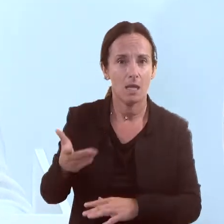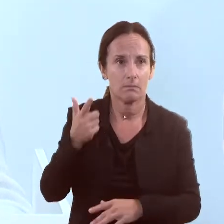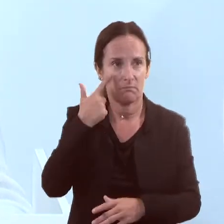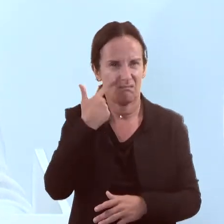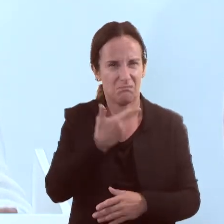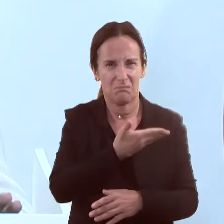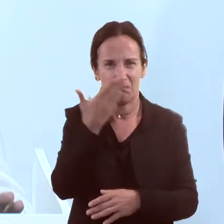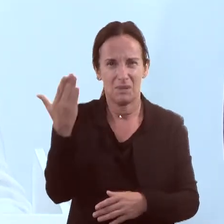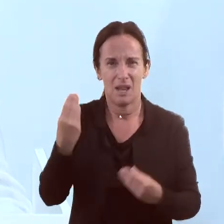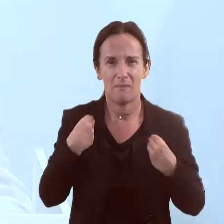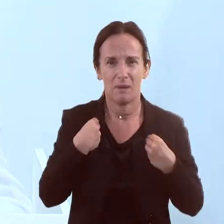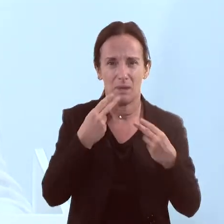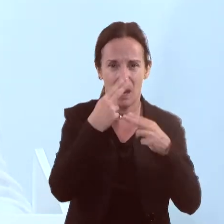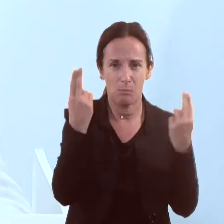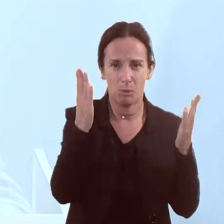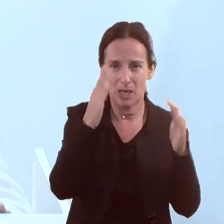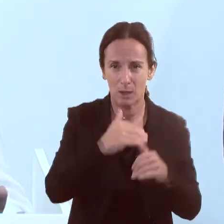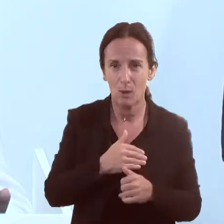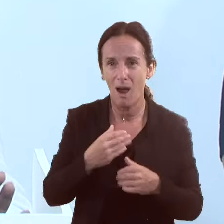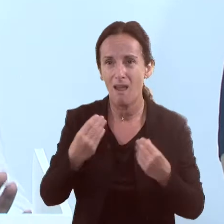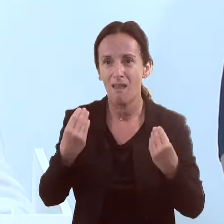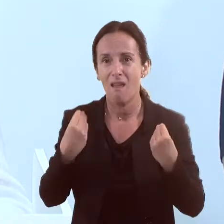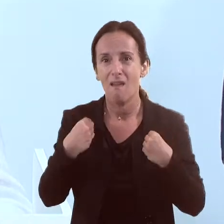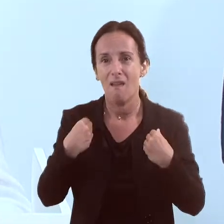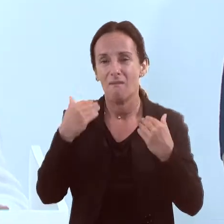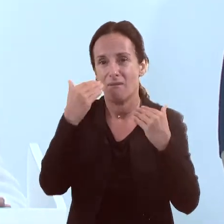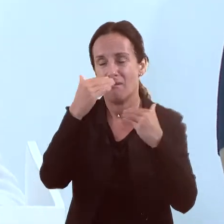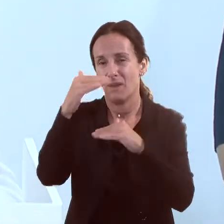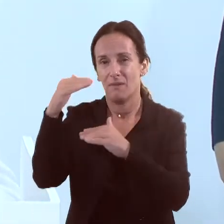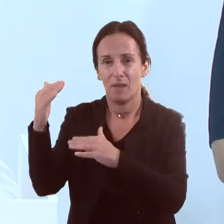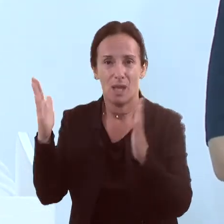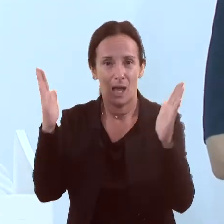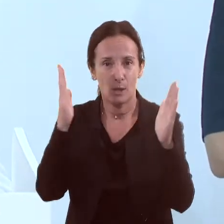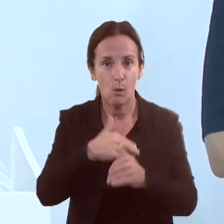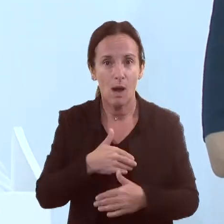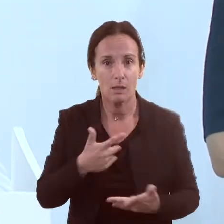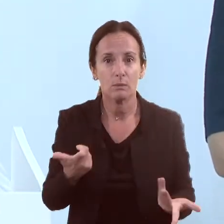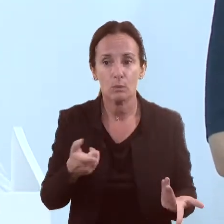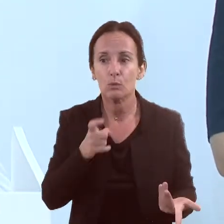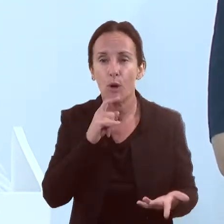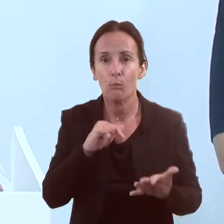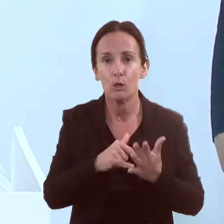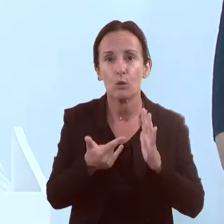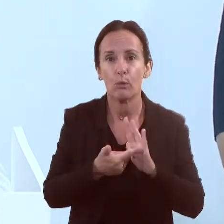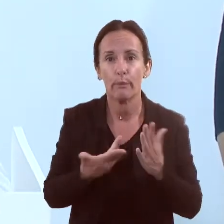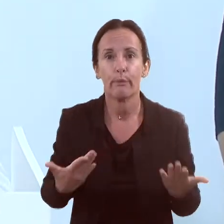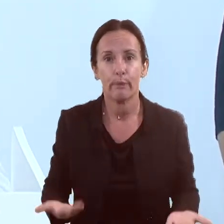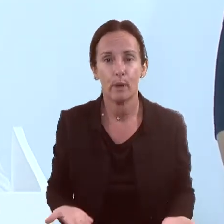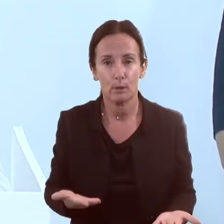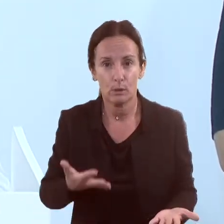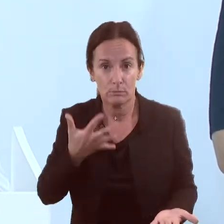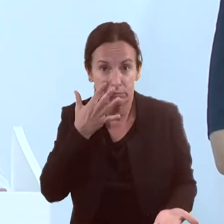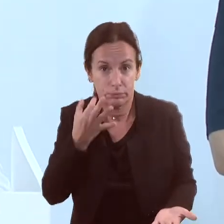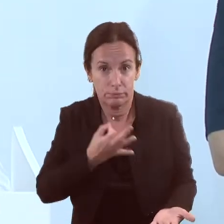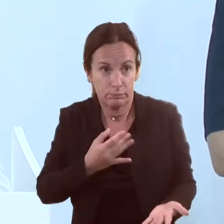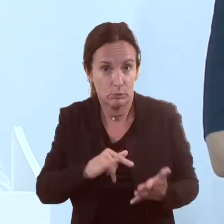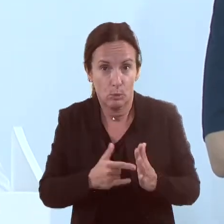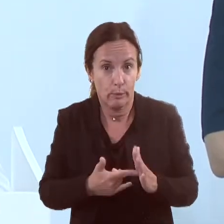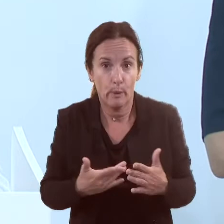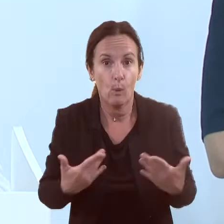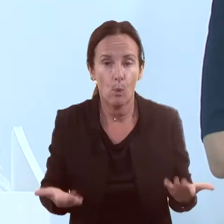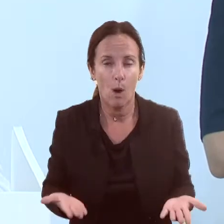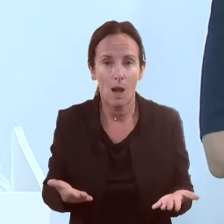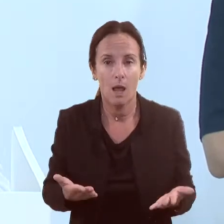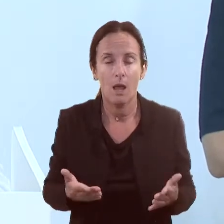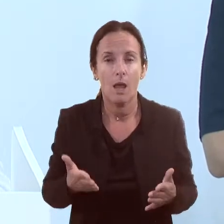falta de vivienda pública, las mejores alternativas y las alternativas más realistas y sostenibles a medio o largo plazo para estas personas es alquilar